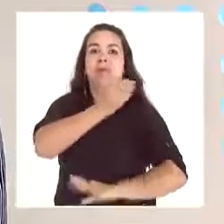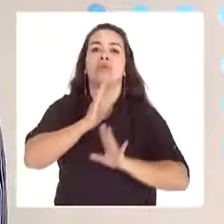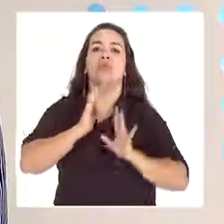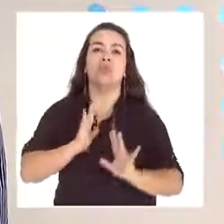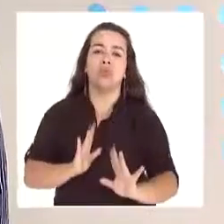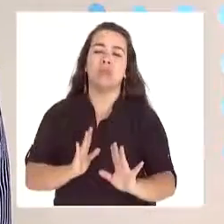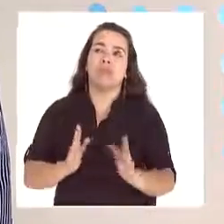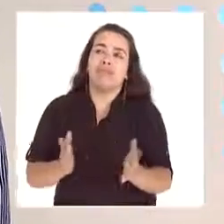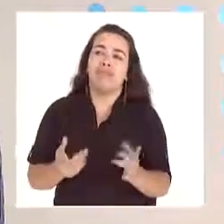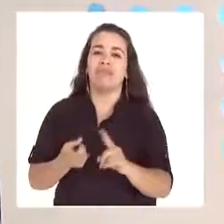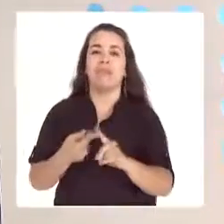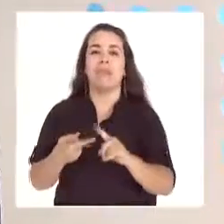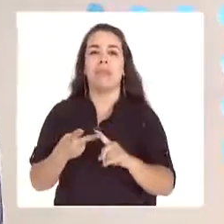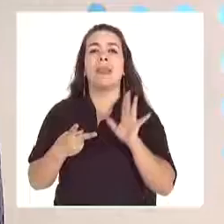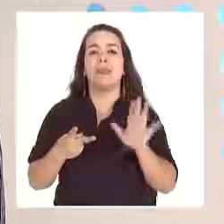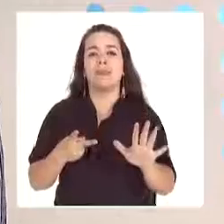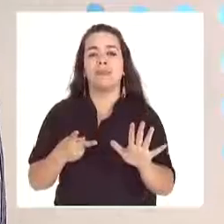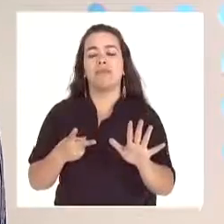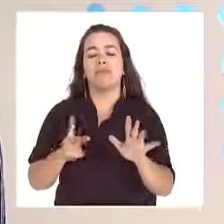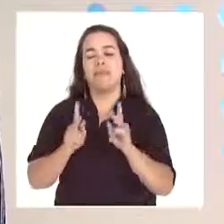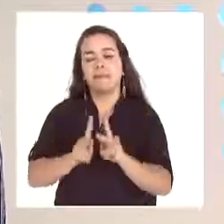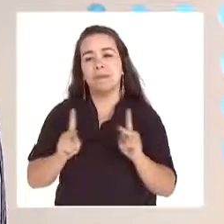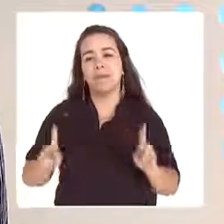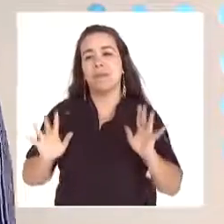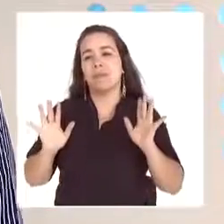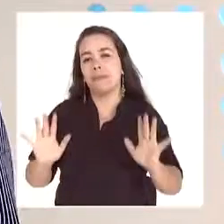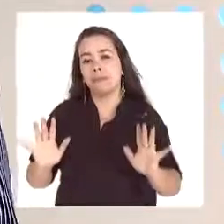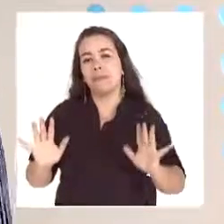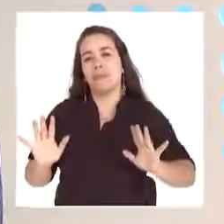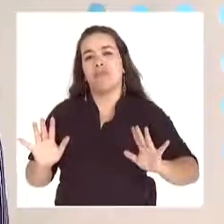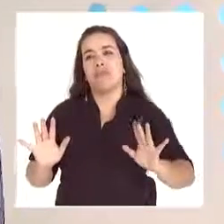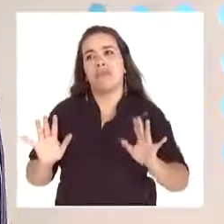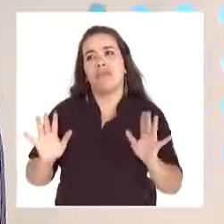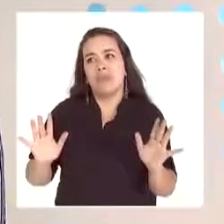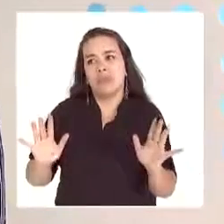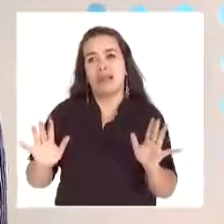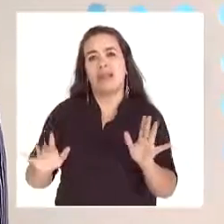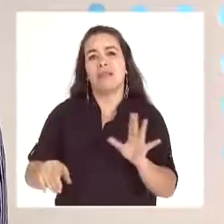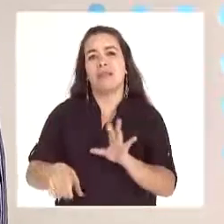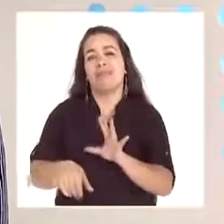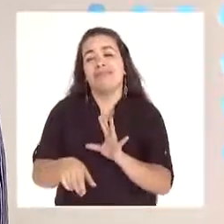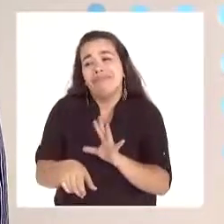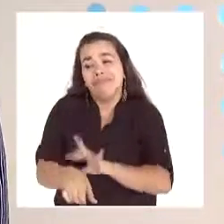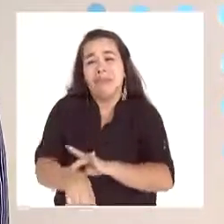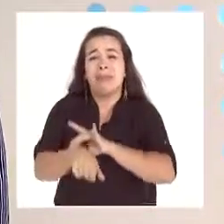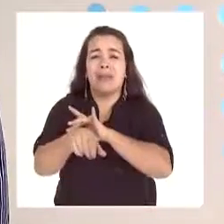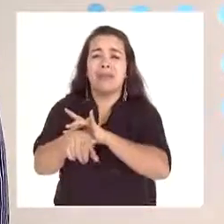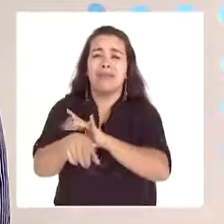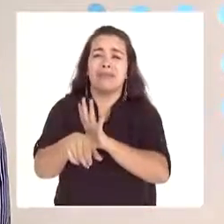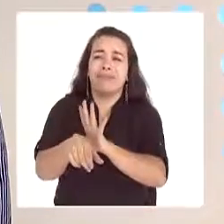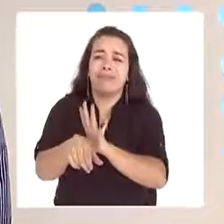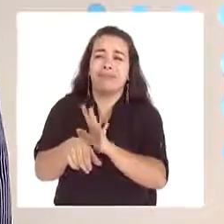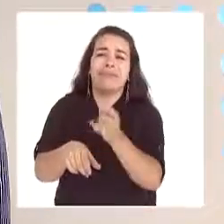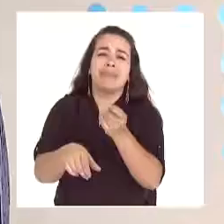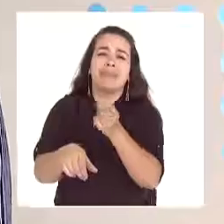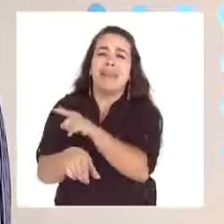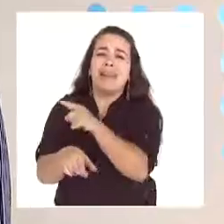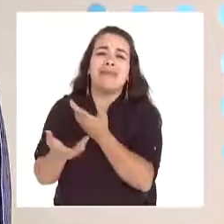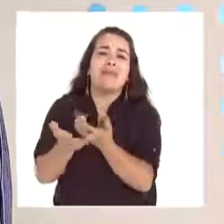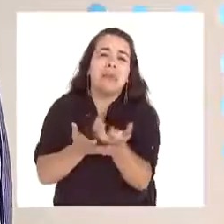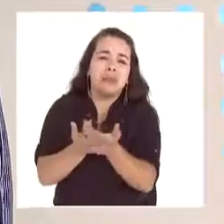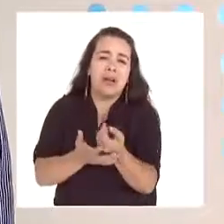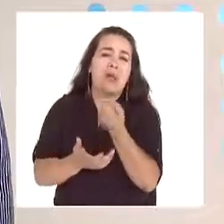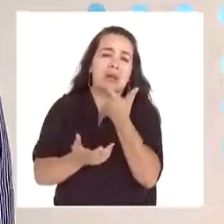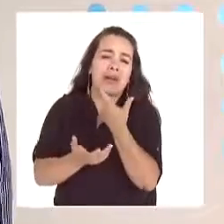renovascular y en esos pacientes hay medicamentos que están contraindicados porque por